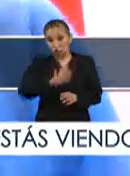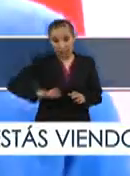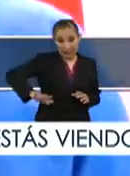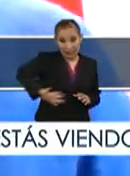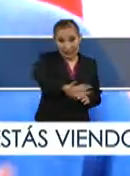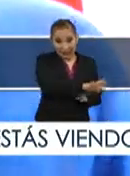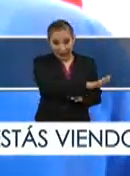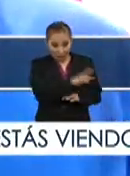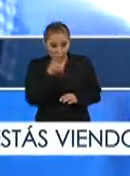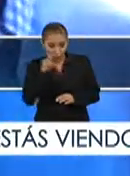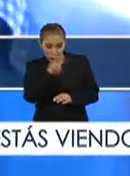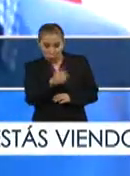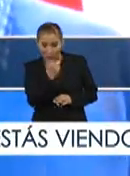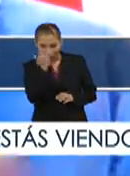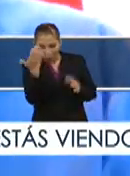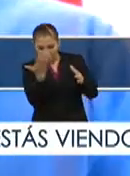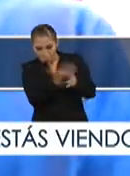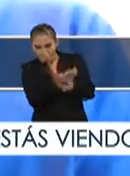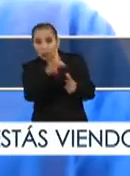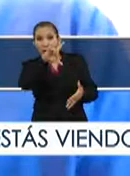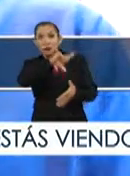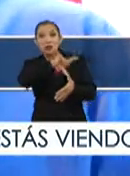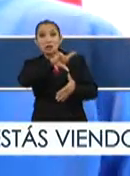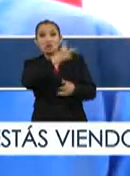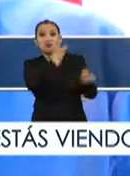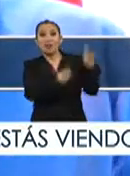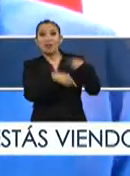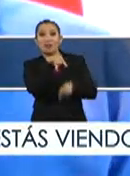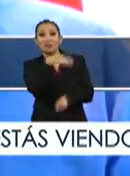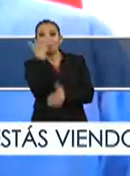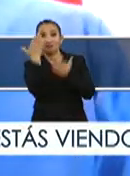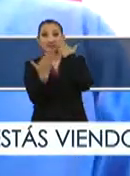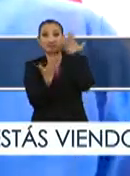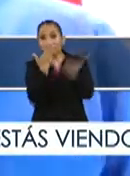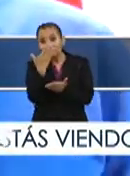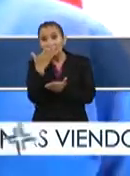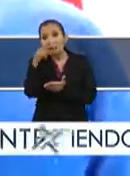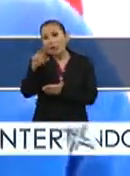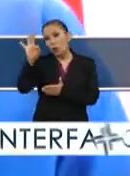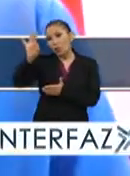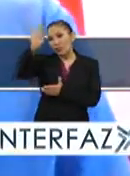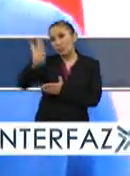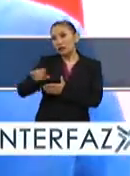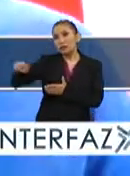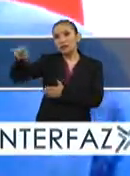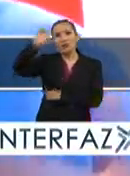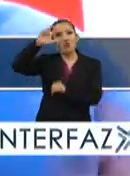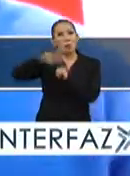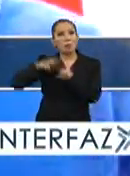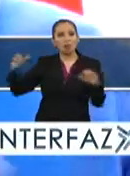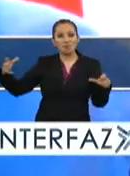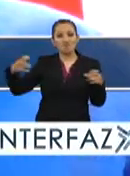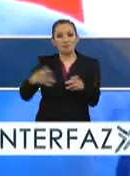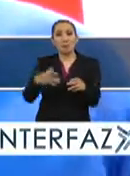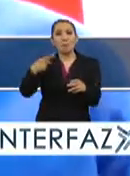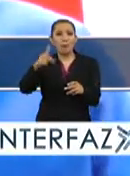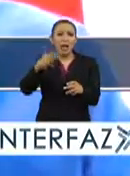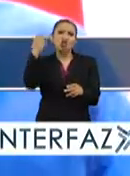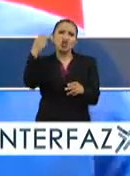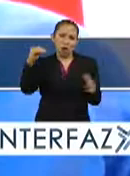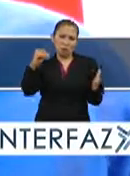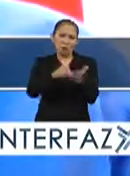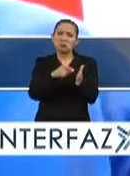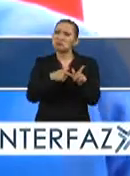de nuestros estudiantes son latinoamericanos y un 40% son europeos, pero el nombre